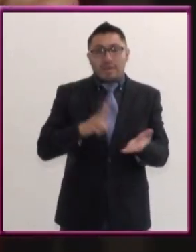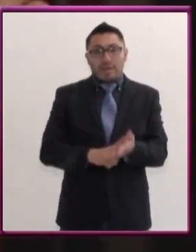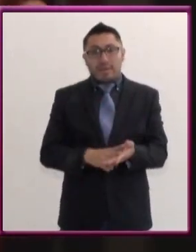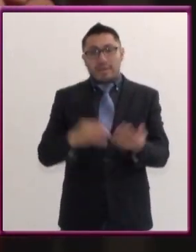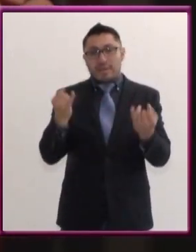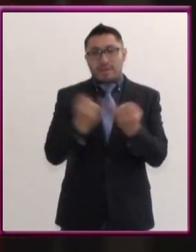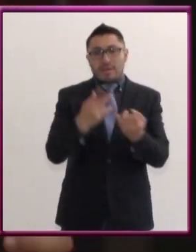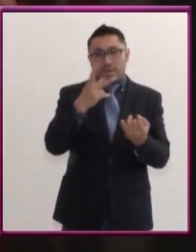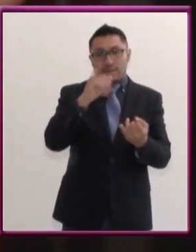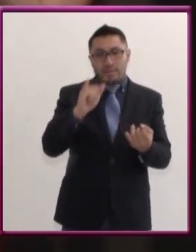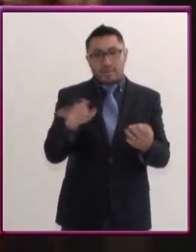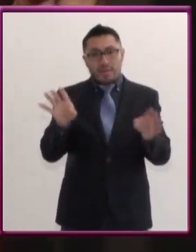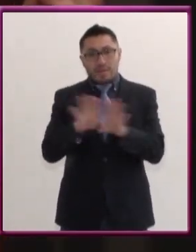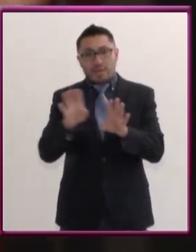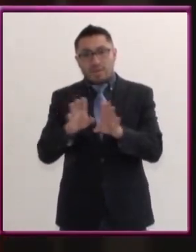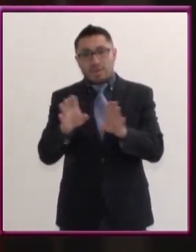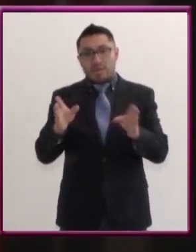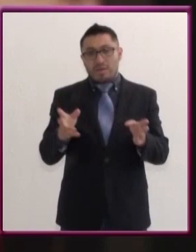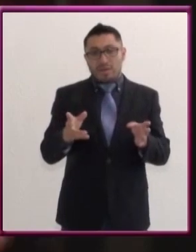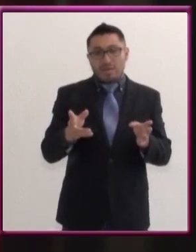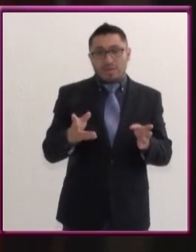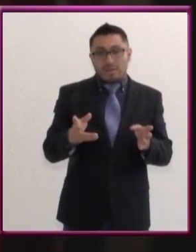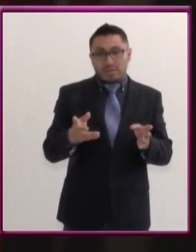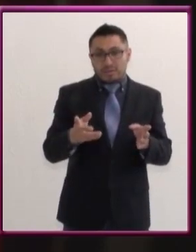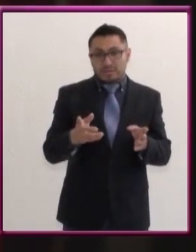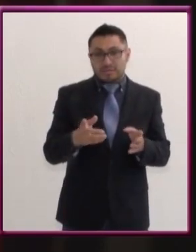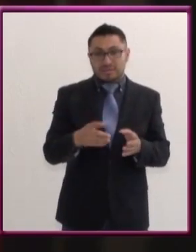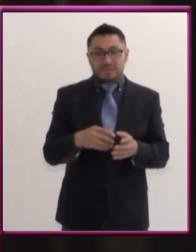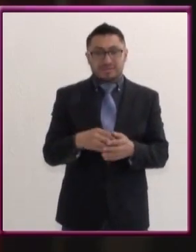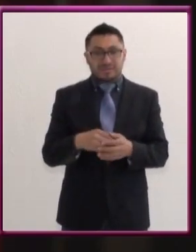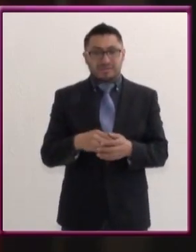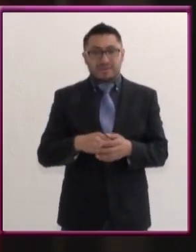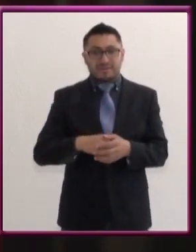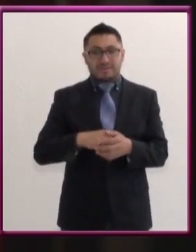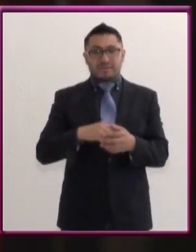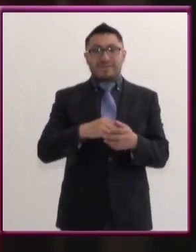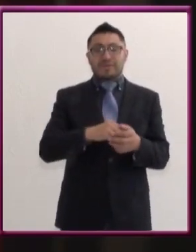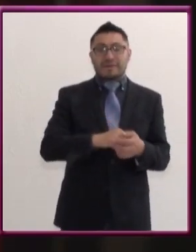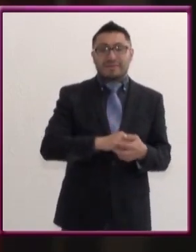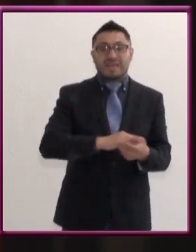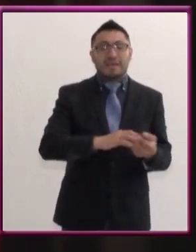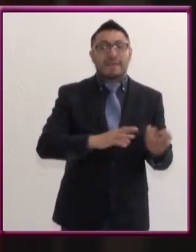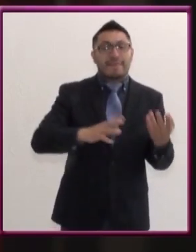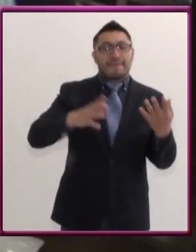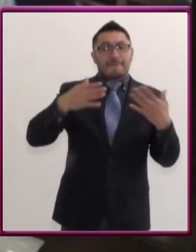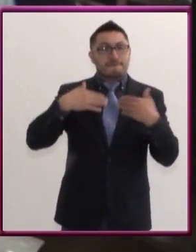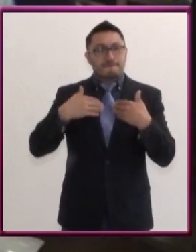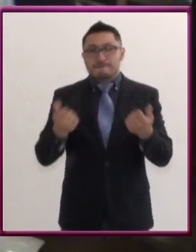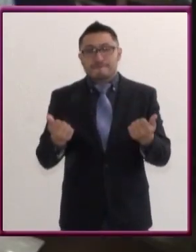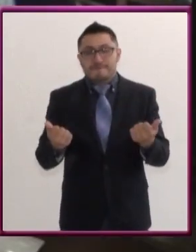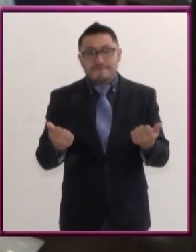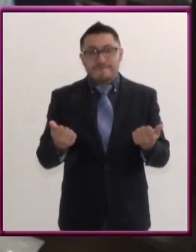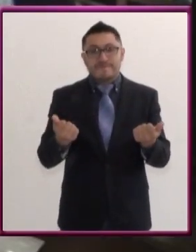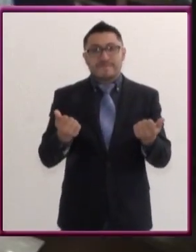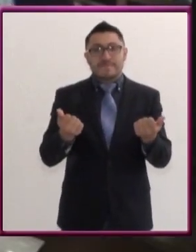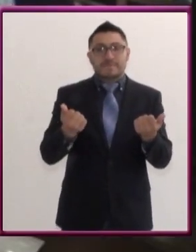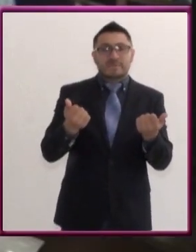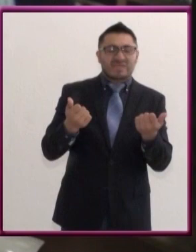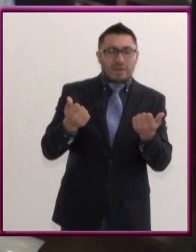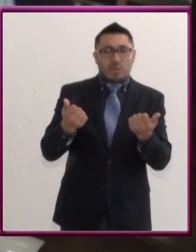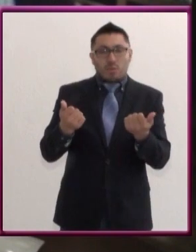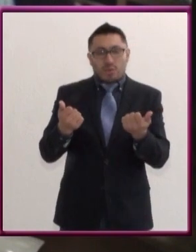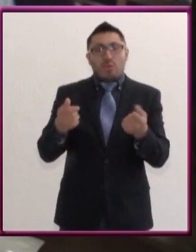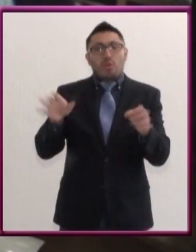de igual que lo hacemos actualmente, como las veces que cabe el diámetro en la circunferencia. ¿Fue la misma concepción? Sí,